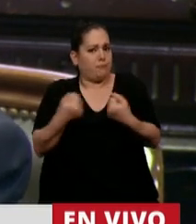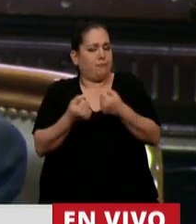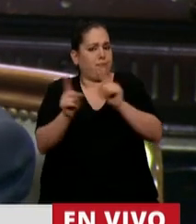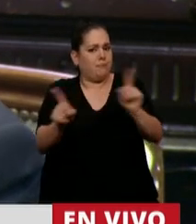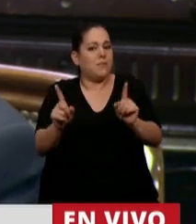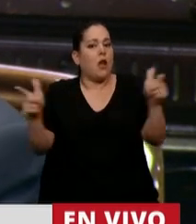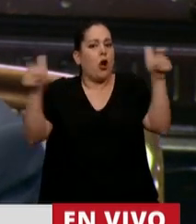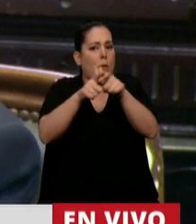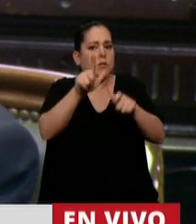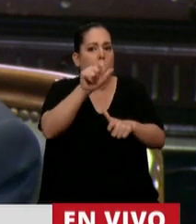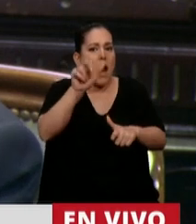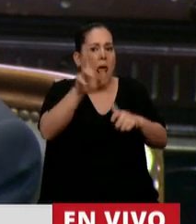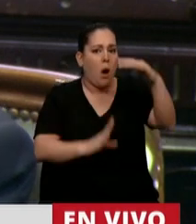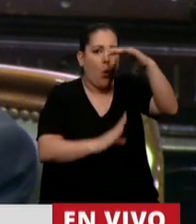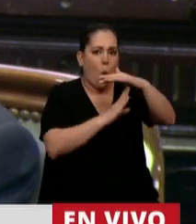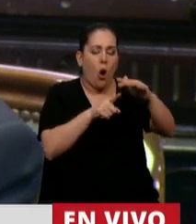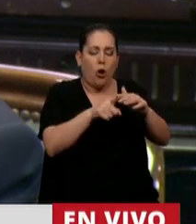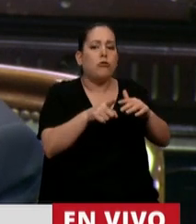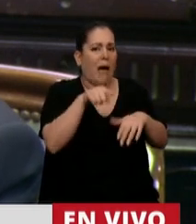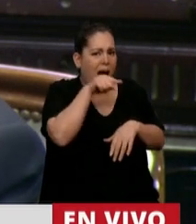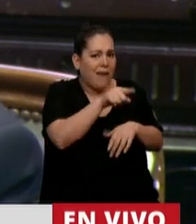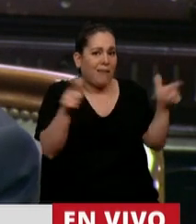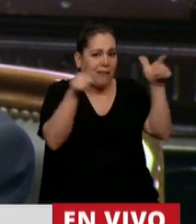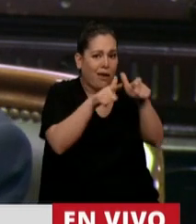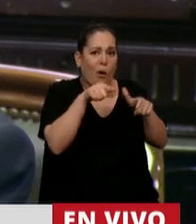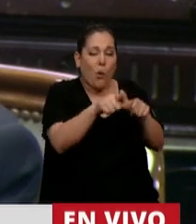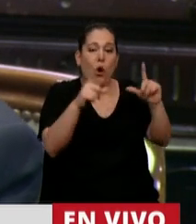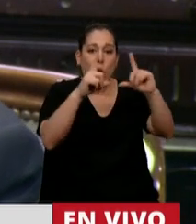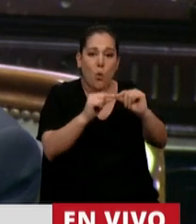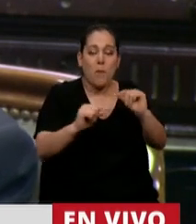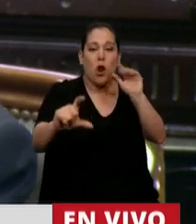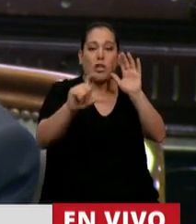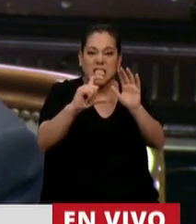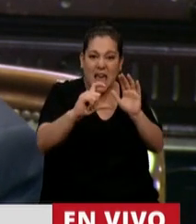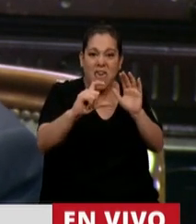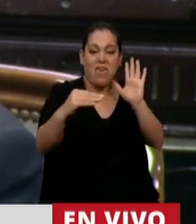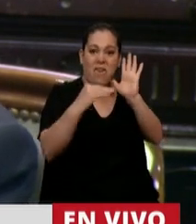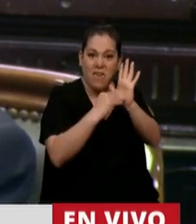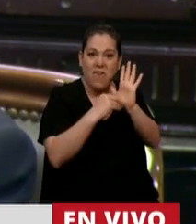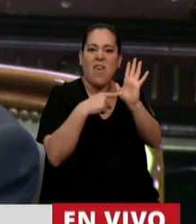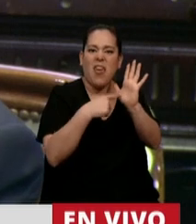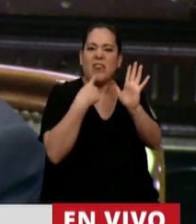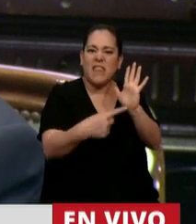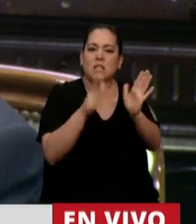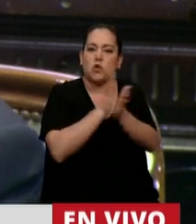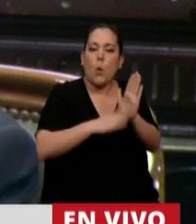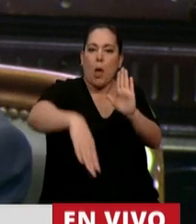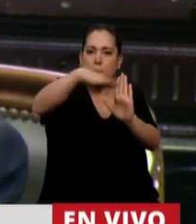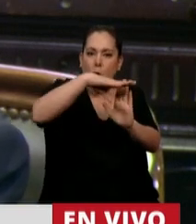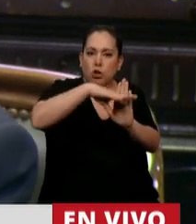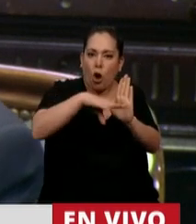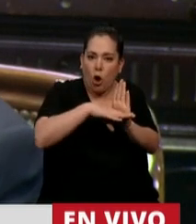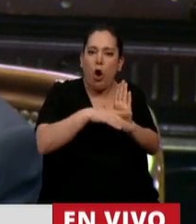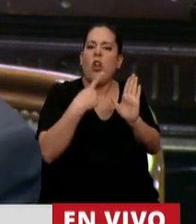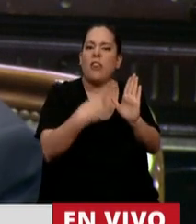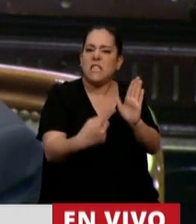Labor Parlamentaria. Y ahí, con toda claridad, el inciso C de esa resolución aprobatoria del protocolo